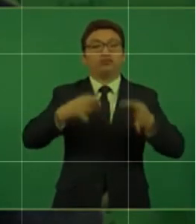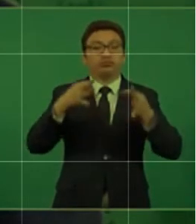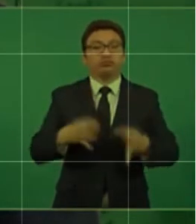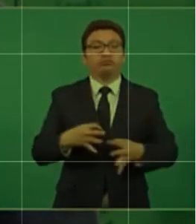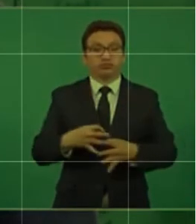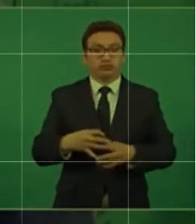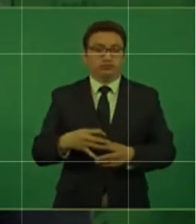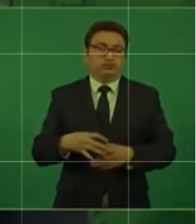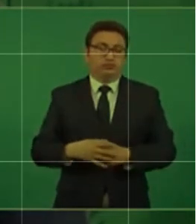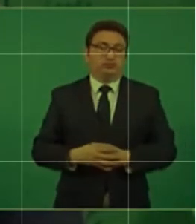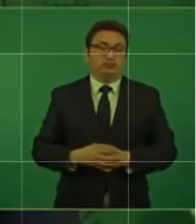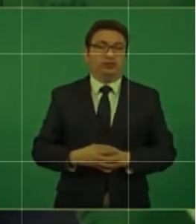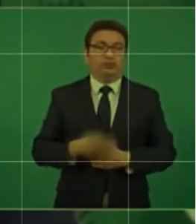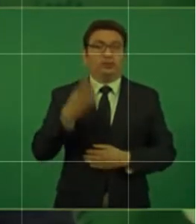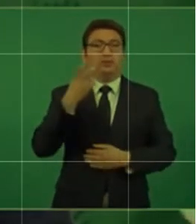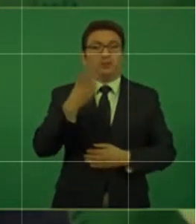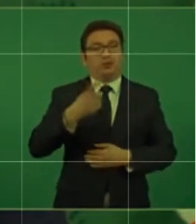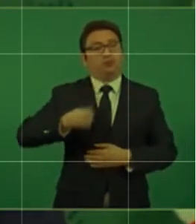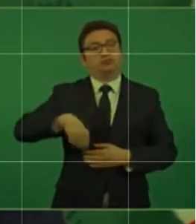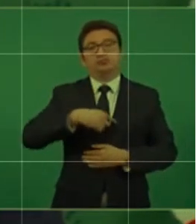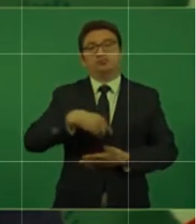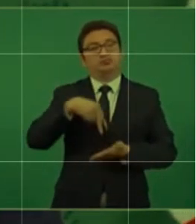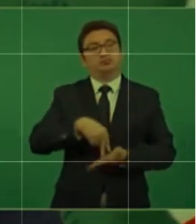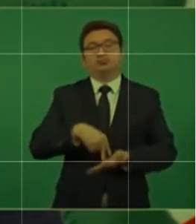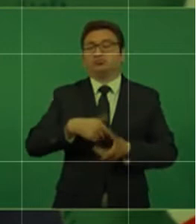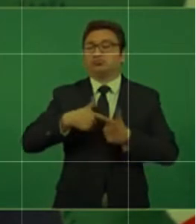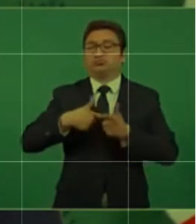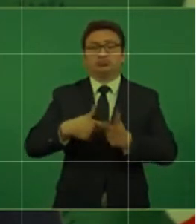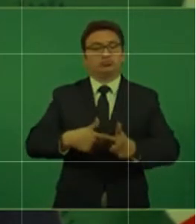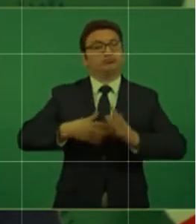eso lo tenemos que seguir haciendo.